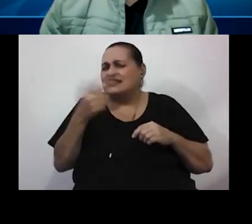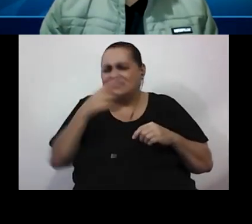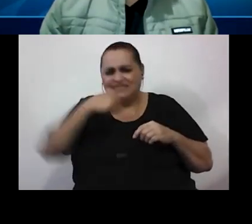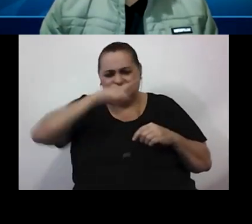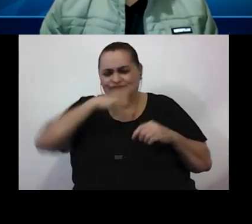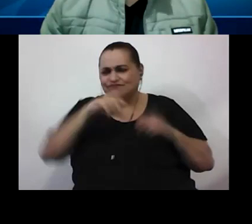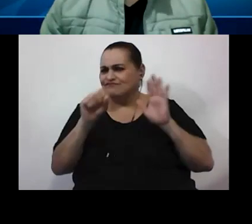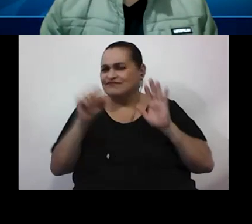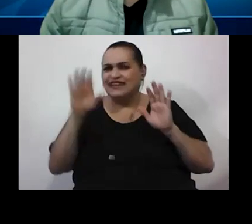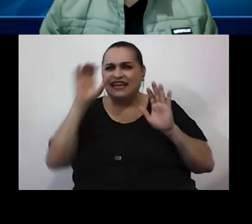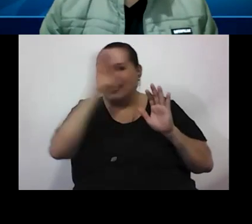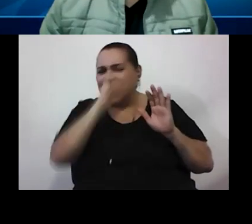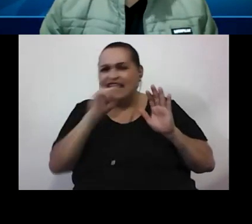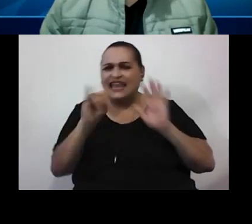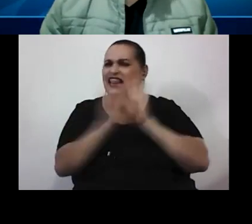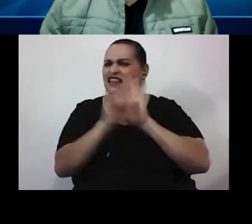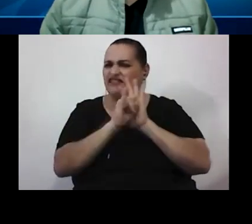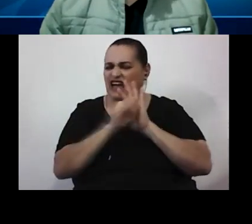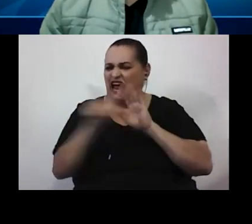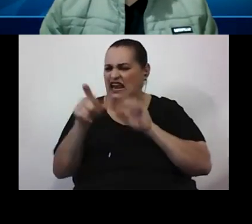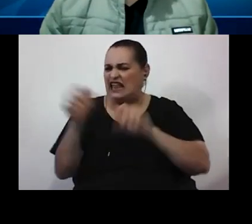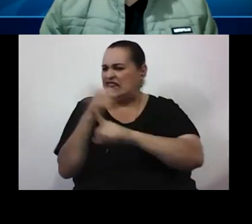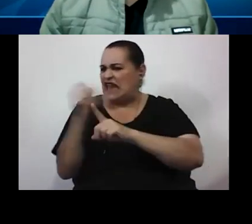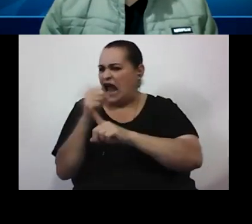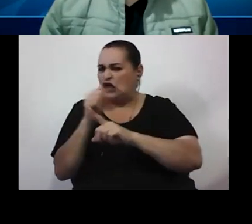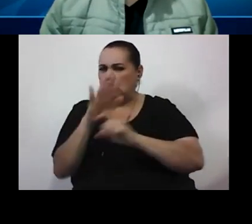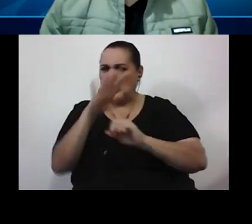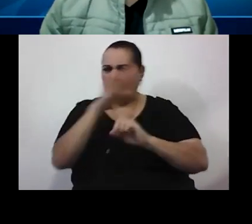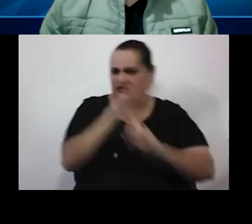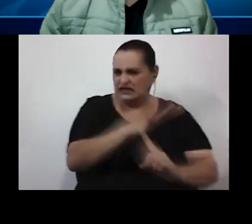conductas violentas como el trato humillante, como